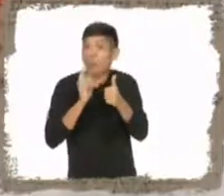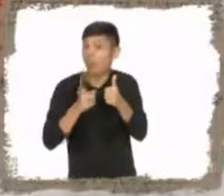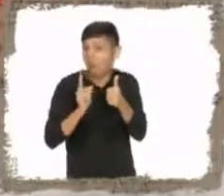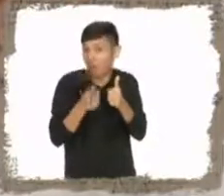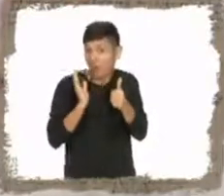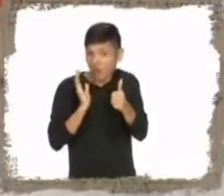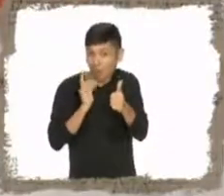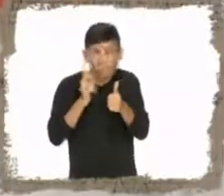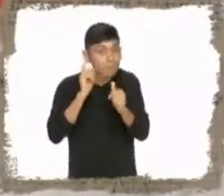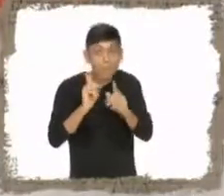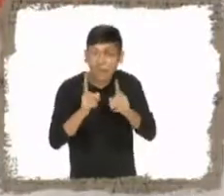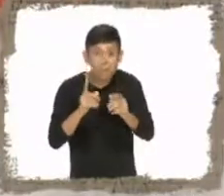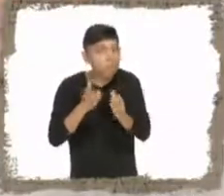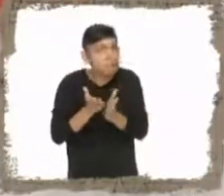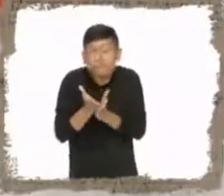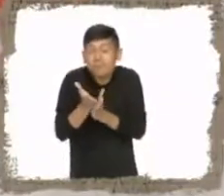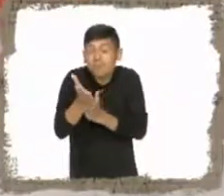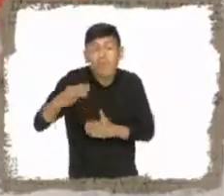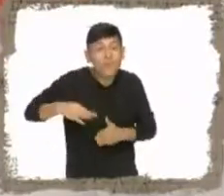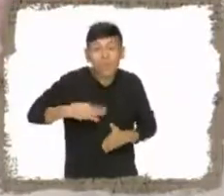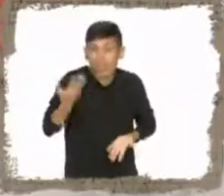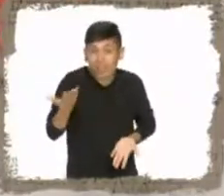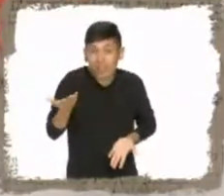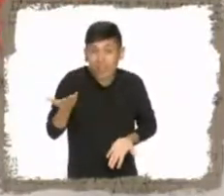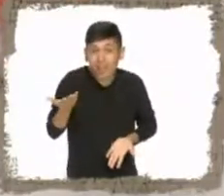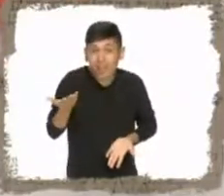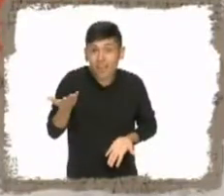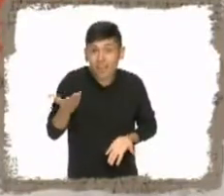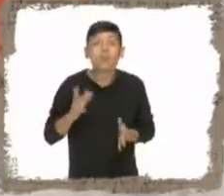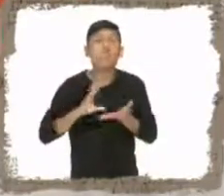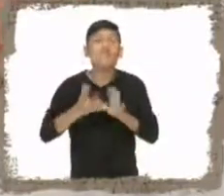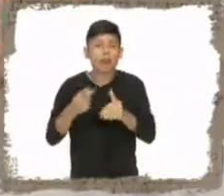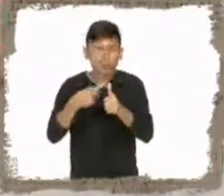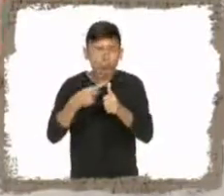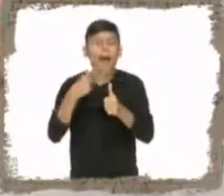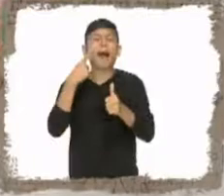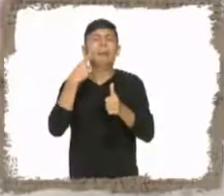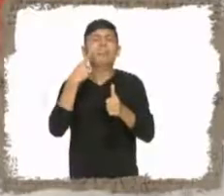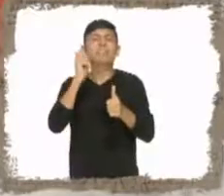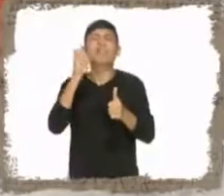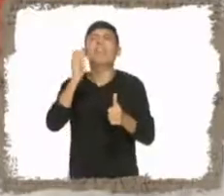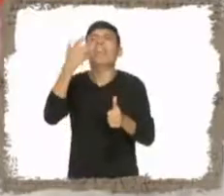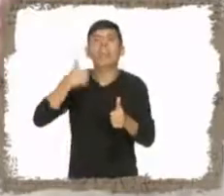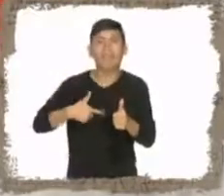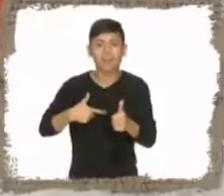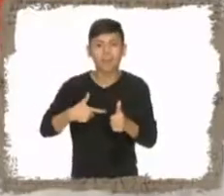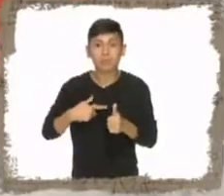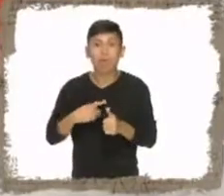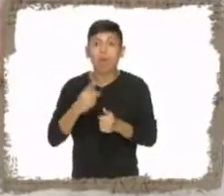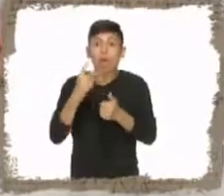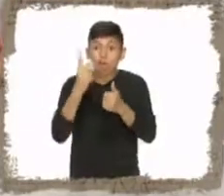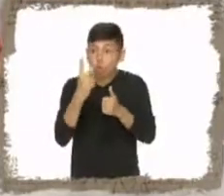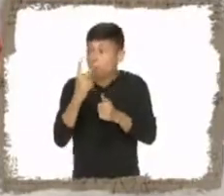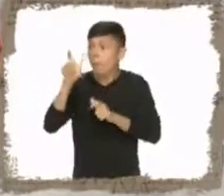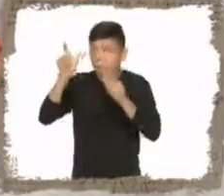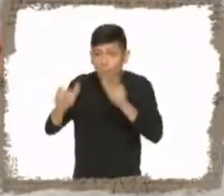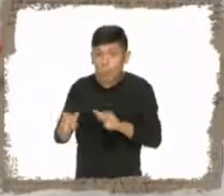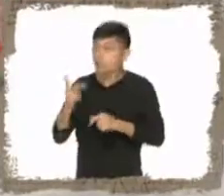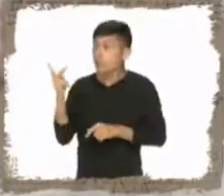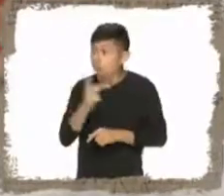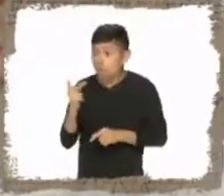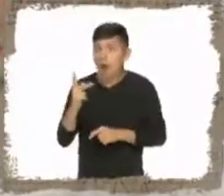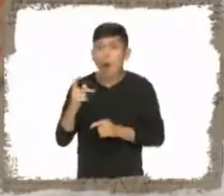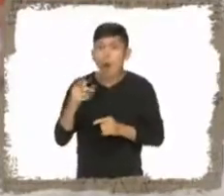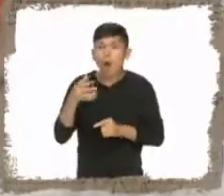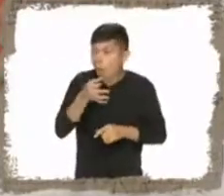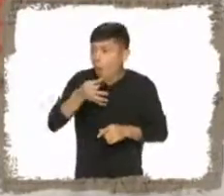nuestros dedos no, son las mismas durante toda la vida. Es una forma de reconocernos, porque no existen dos personas